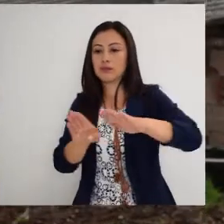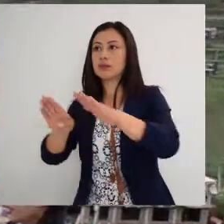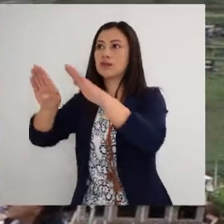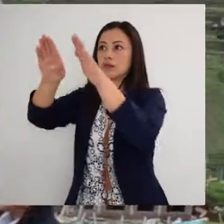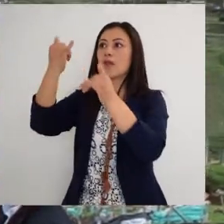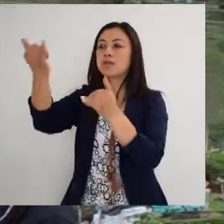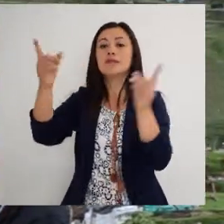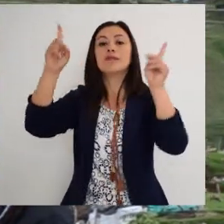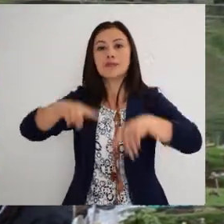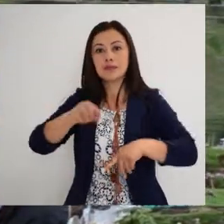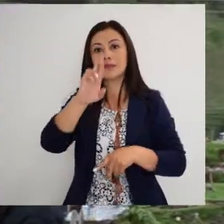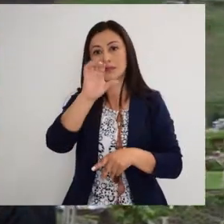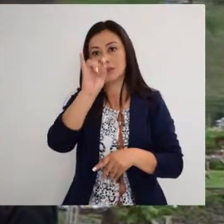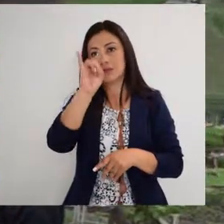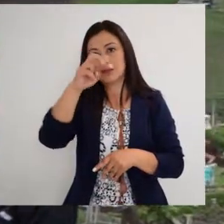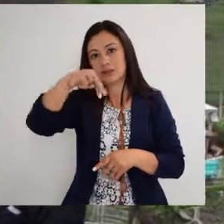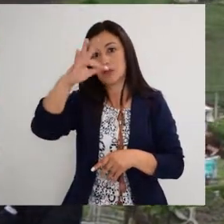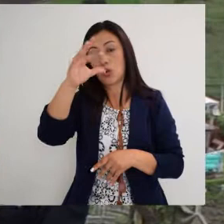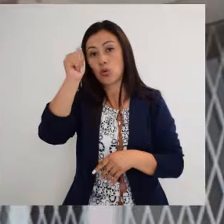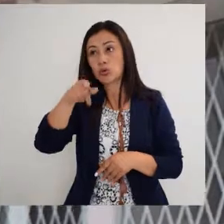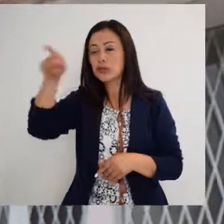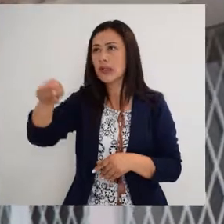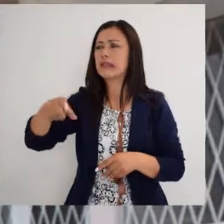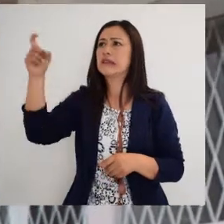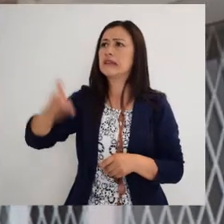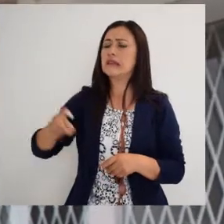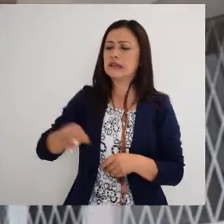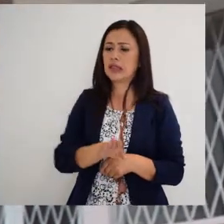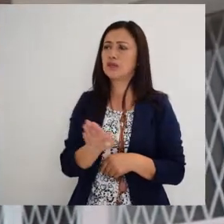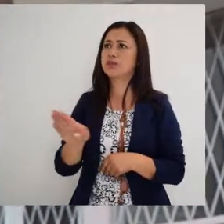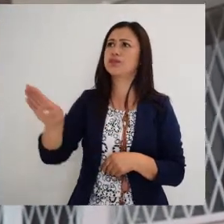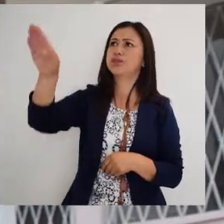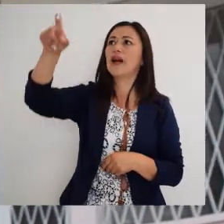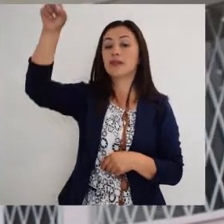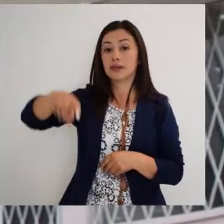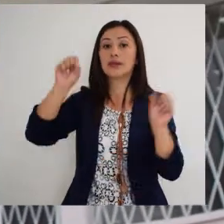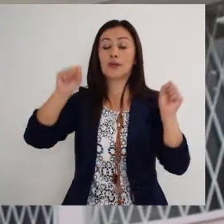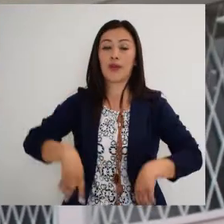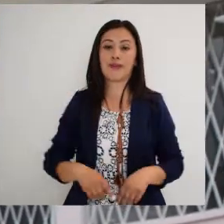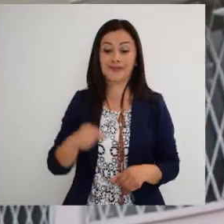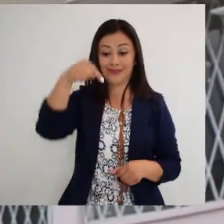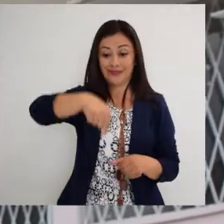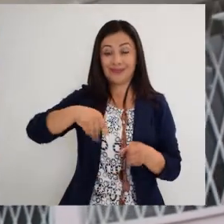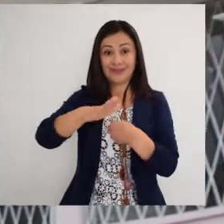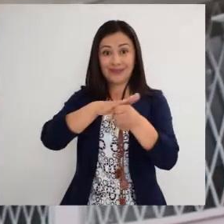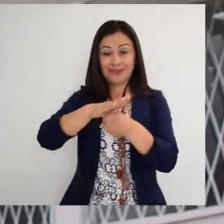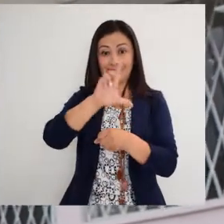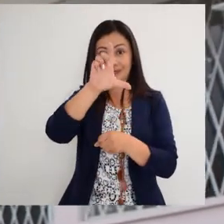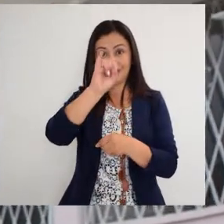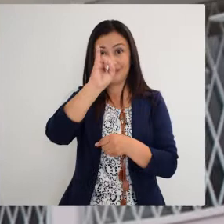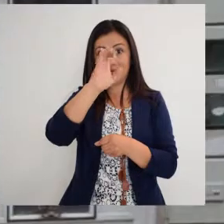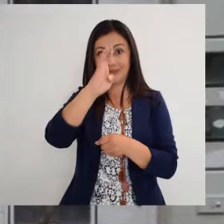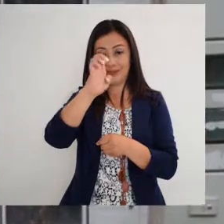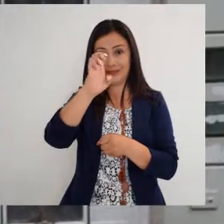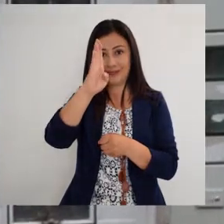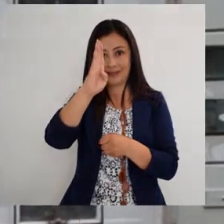huella de 100 metros también en un sitio donde efectivamente se necesita ese tipo de obras. Y ahora aquí en el barrio Libertador, como lo decía